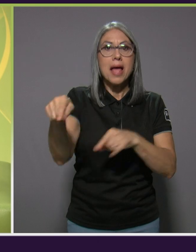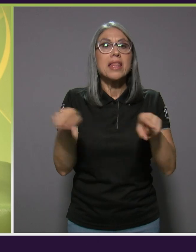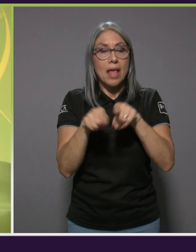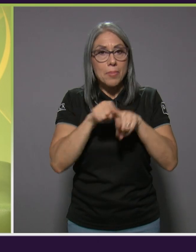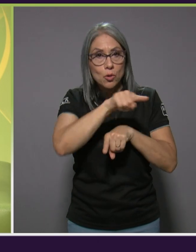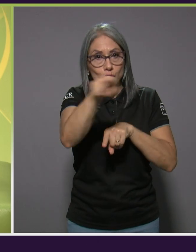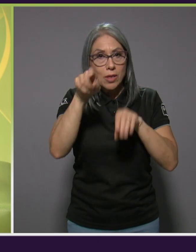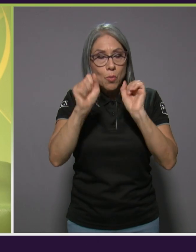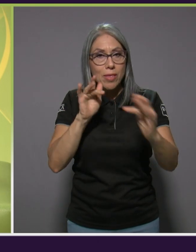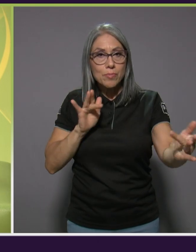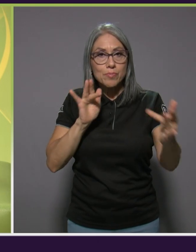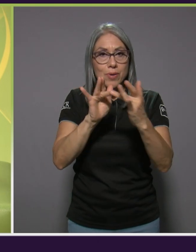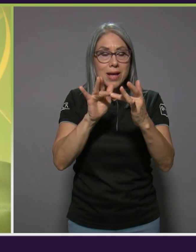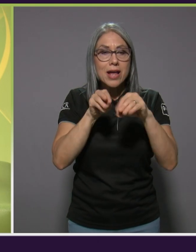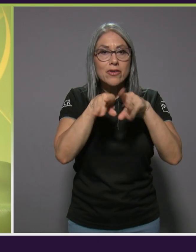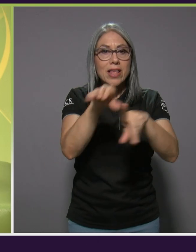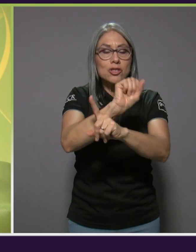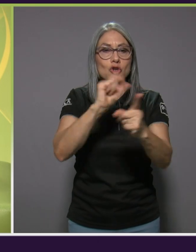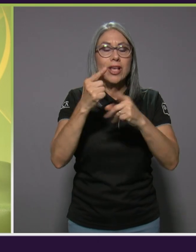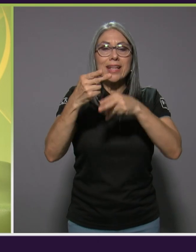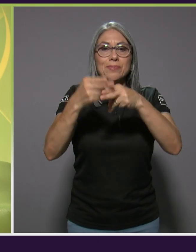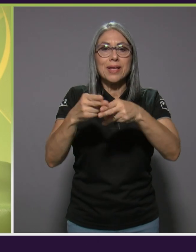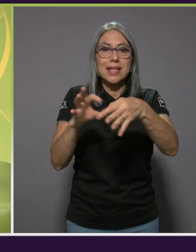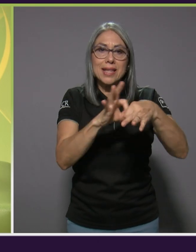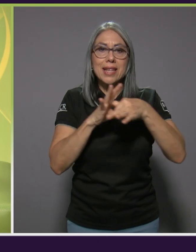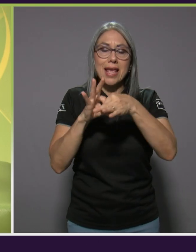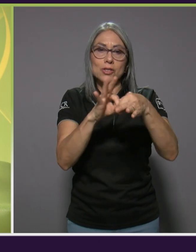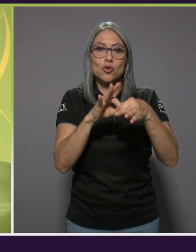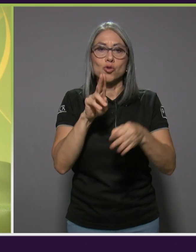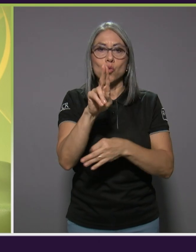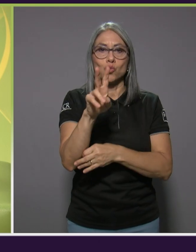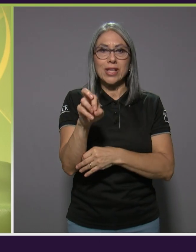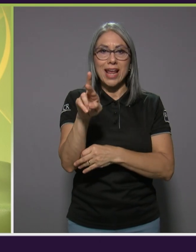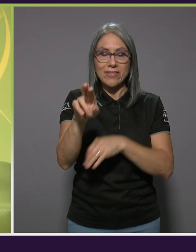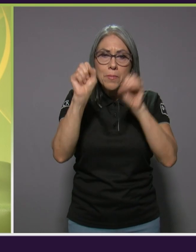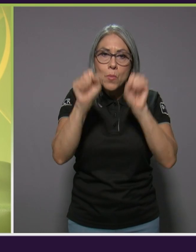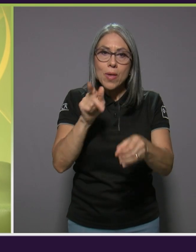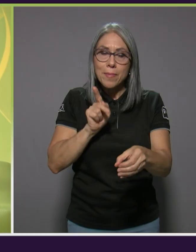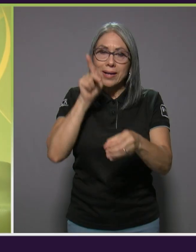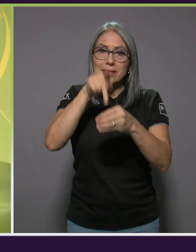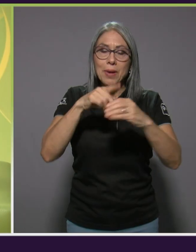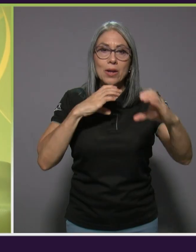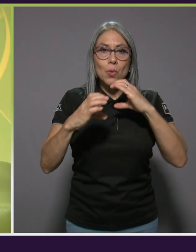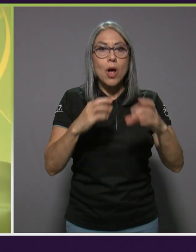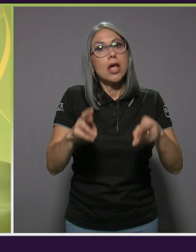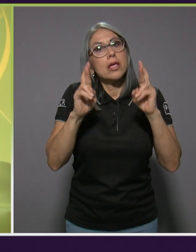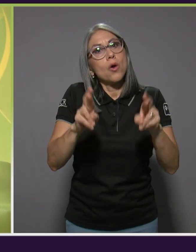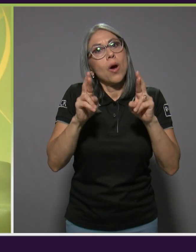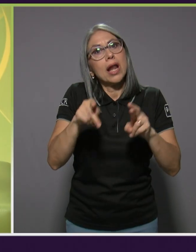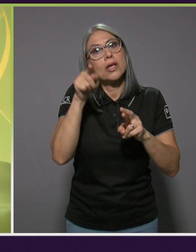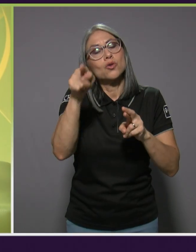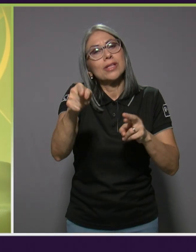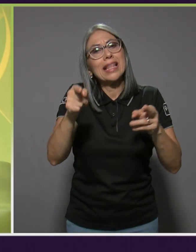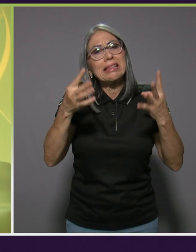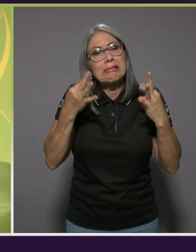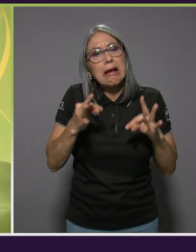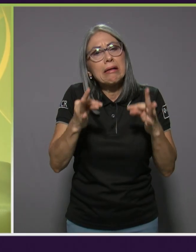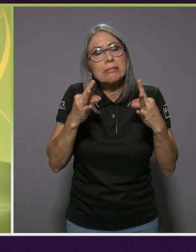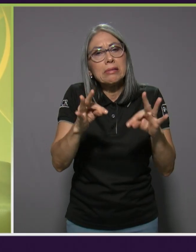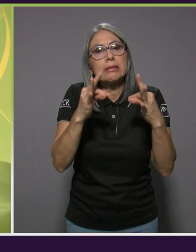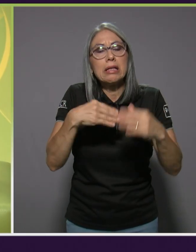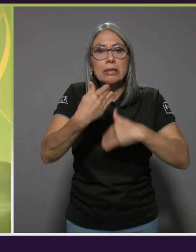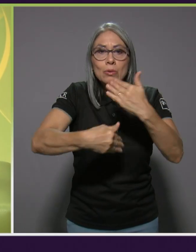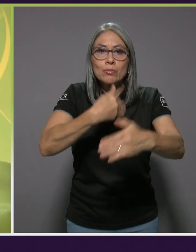redes sociales Nexos UCR y sea parte de esta conversación y ojalá de este movimiento por un cambio hacia una sociedad